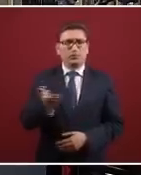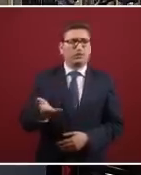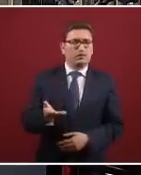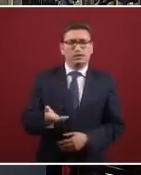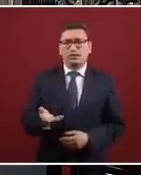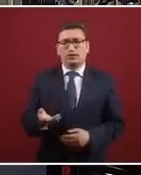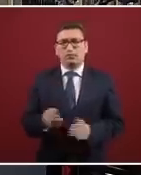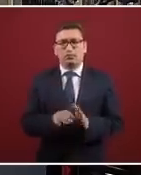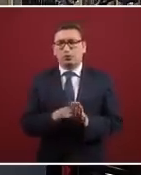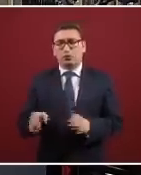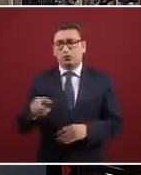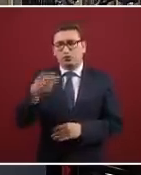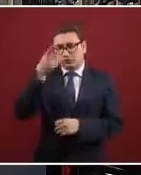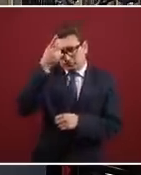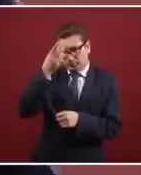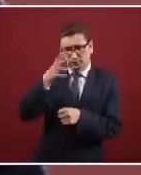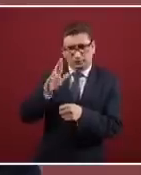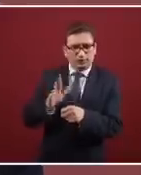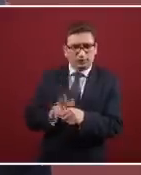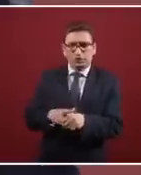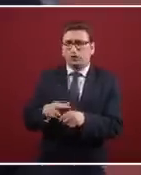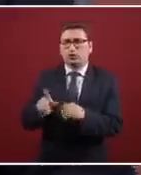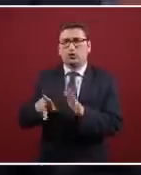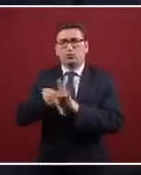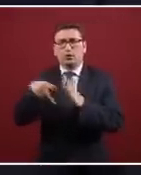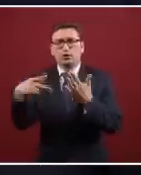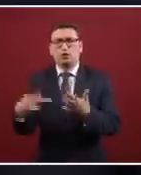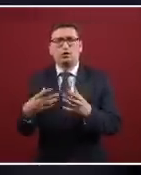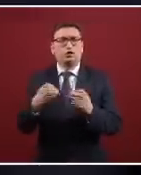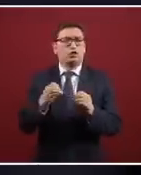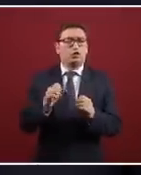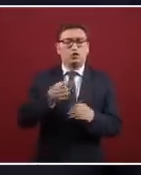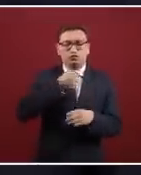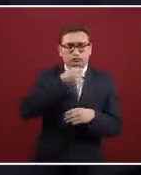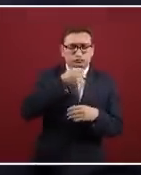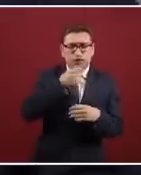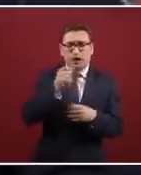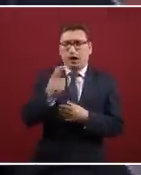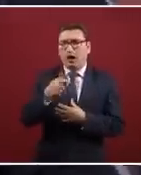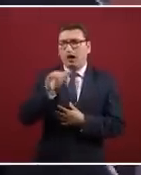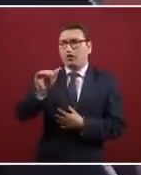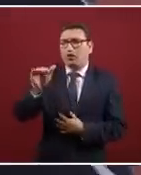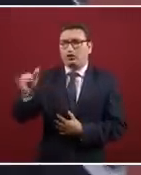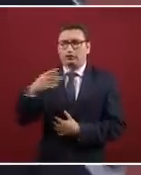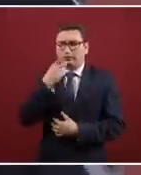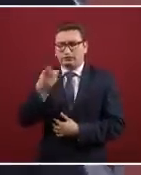a ningún director de un periódico, de un medio, nada.